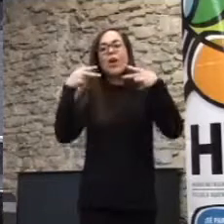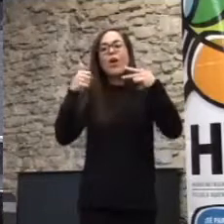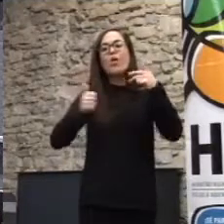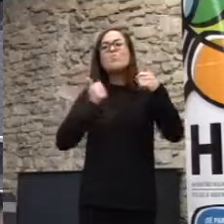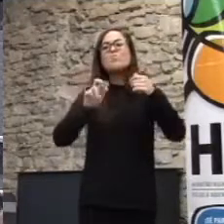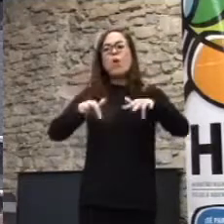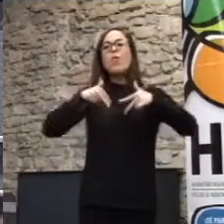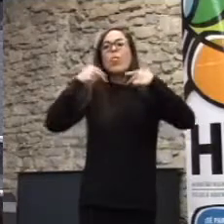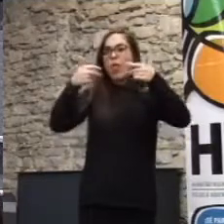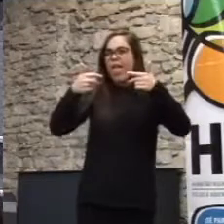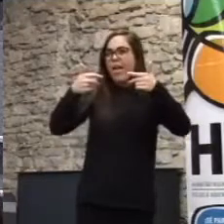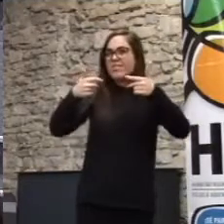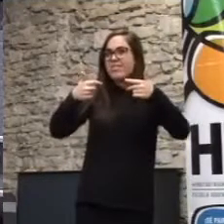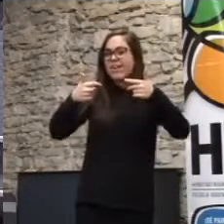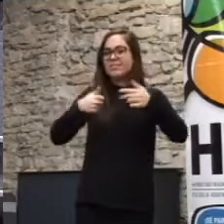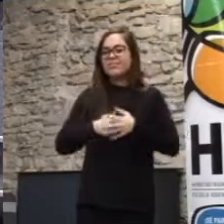nivel bastante elevado